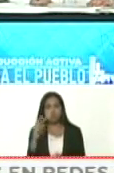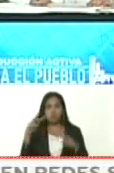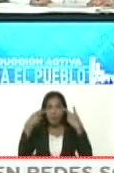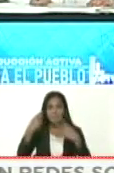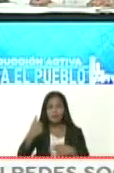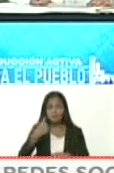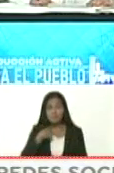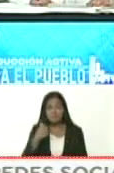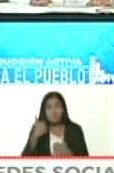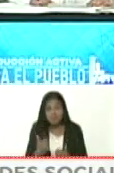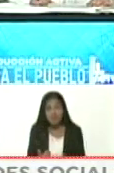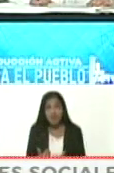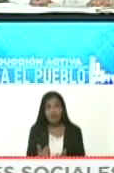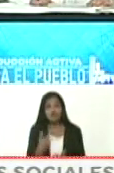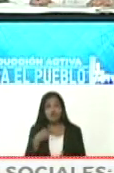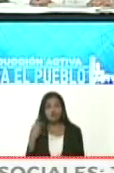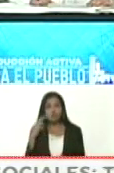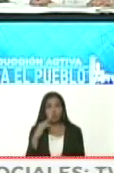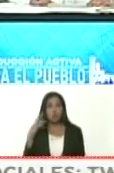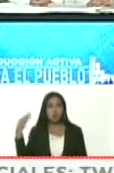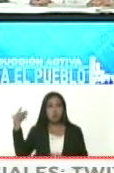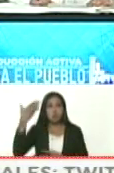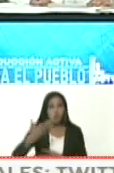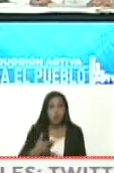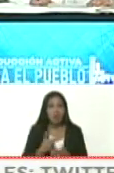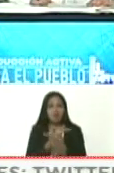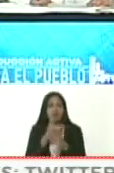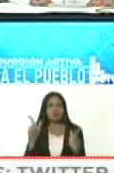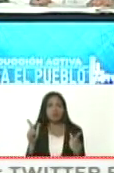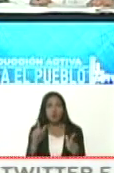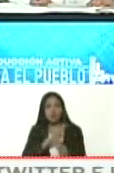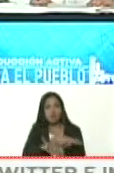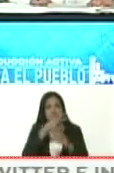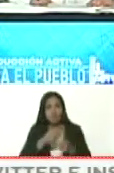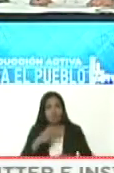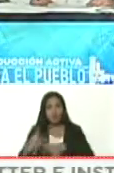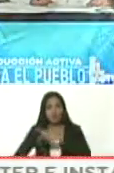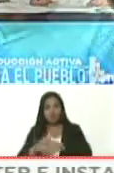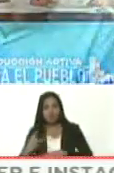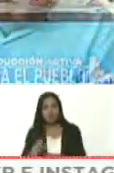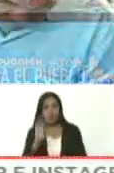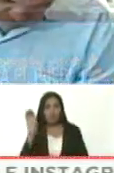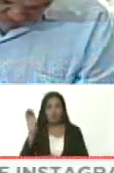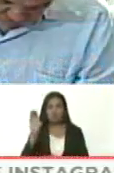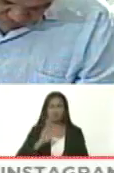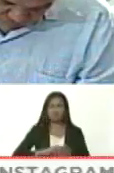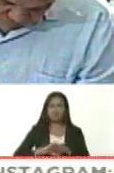bien. Yo vengo hablando de la liberación de las fuerzas productivas del país.